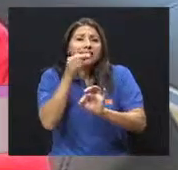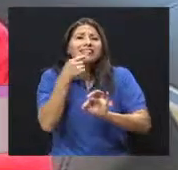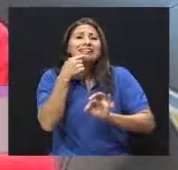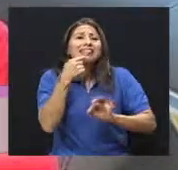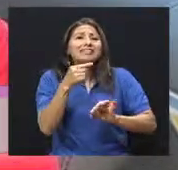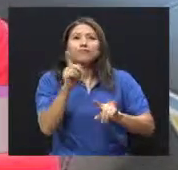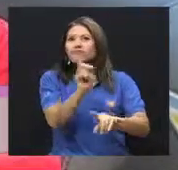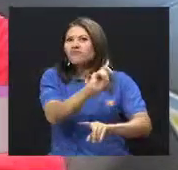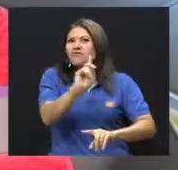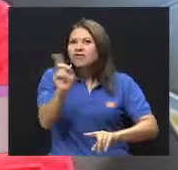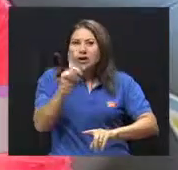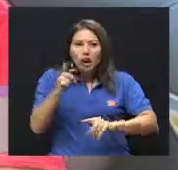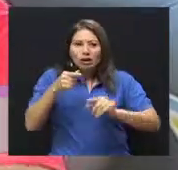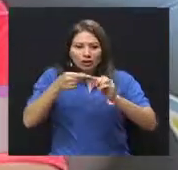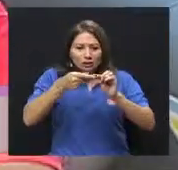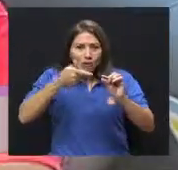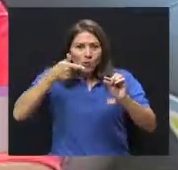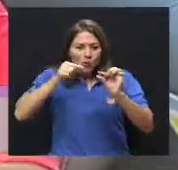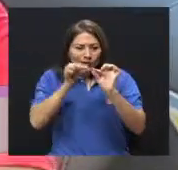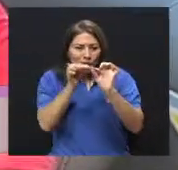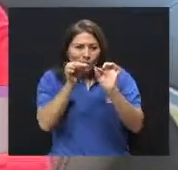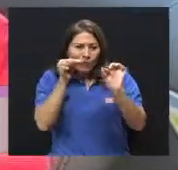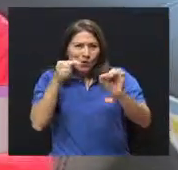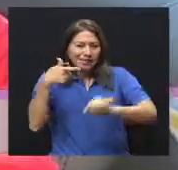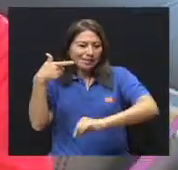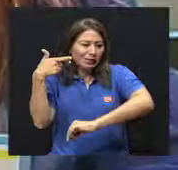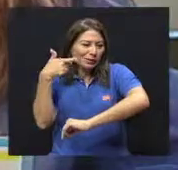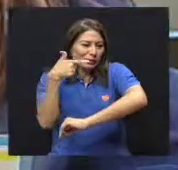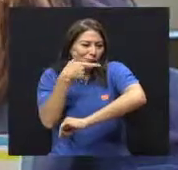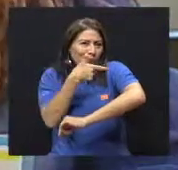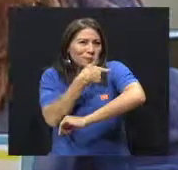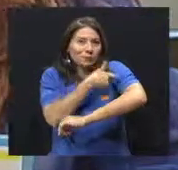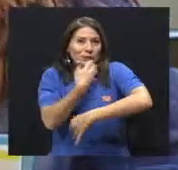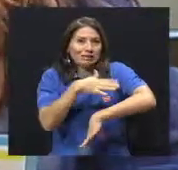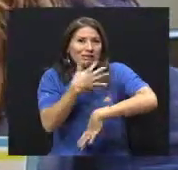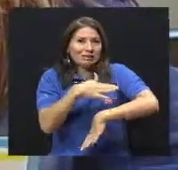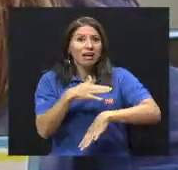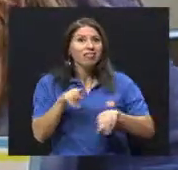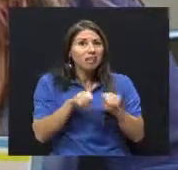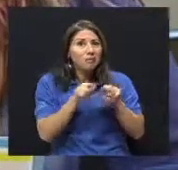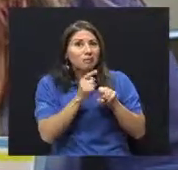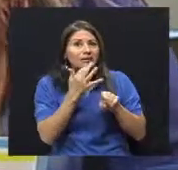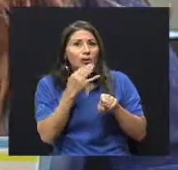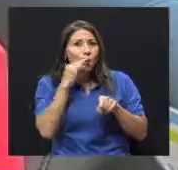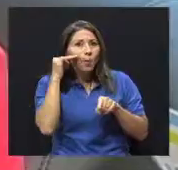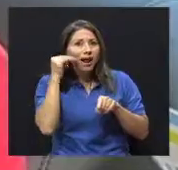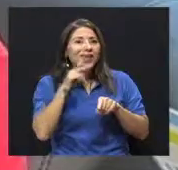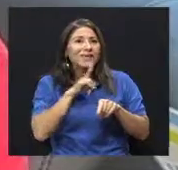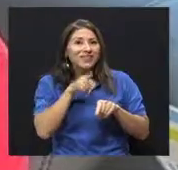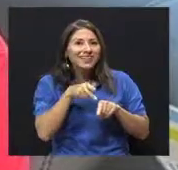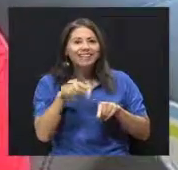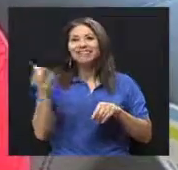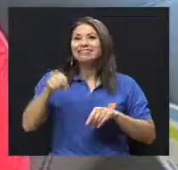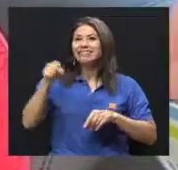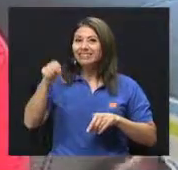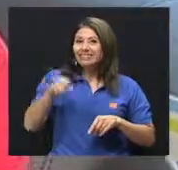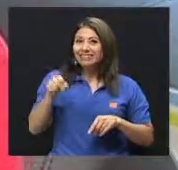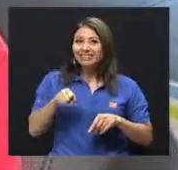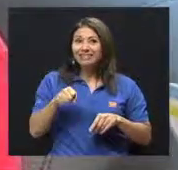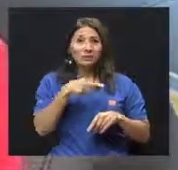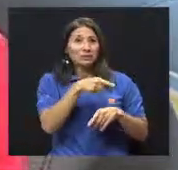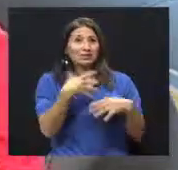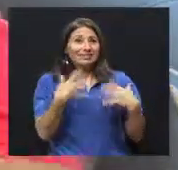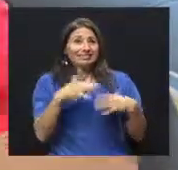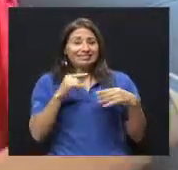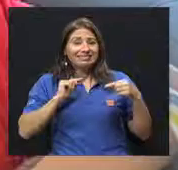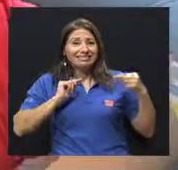piquete de zancudo. ¿Quién dice? Le meten toda la aguja. Y se le pone morado a veces. De ahí sí. Hasta que le da